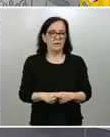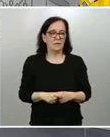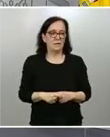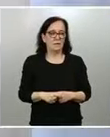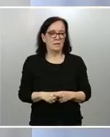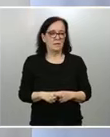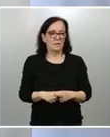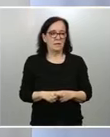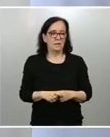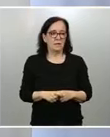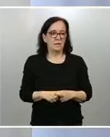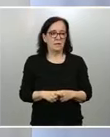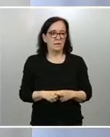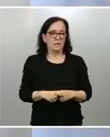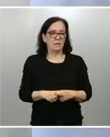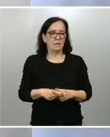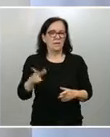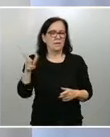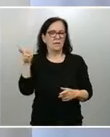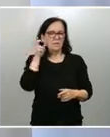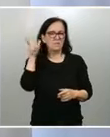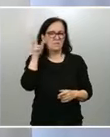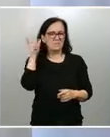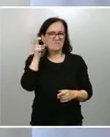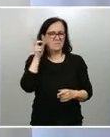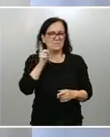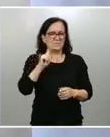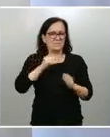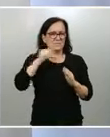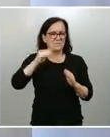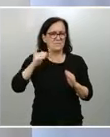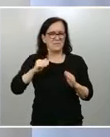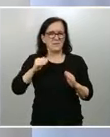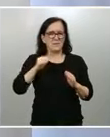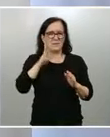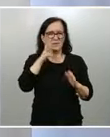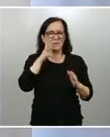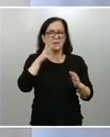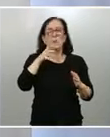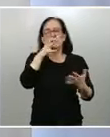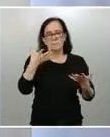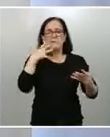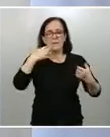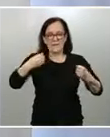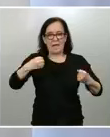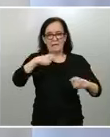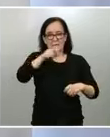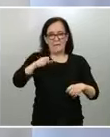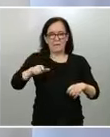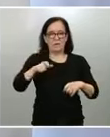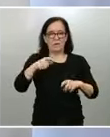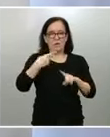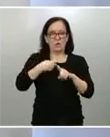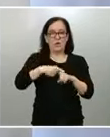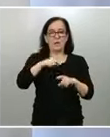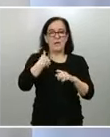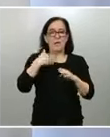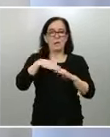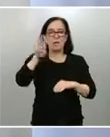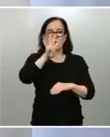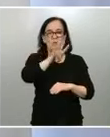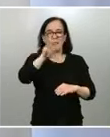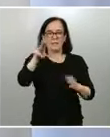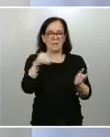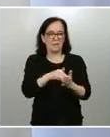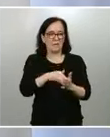máximo de sanitarios positivos porque hemos llevado ya a las 43.000 y luego no va a haber